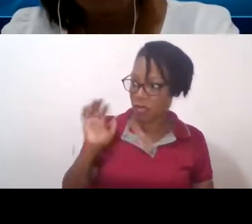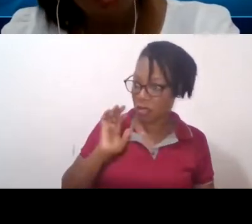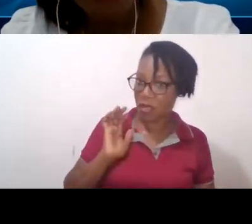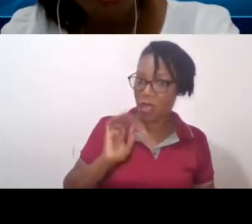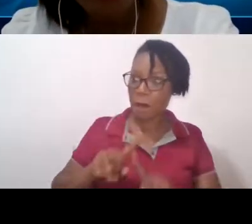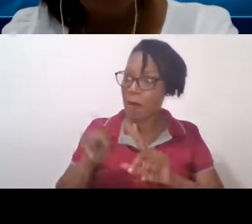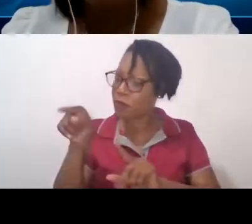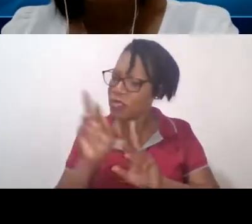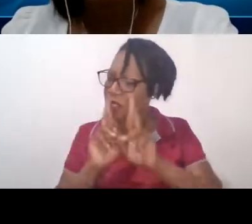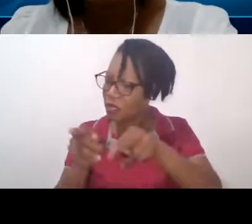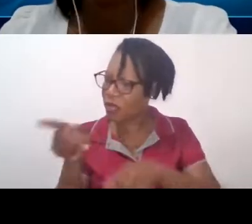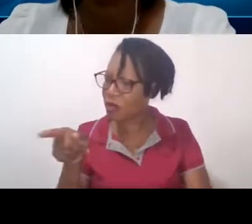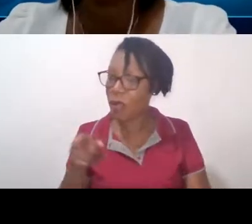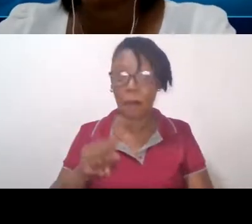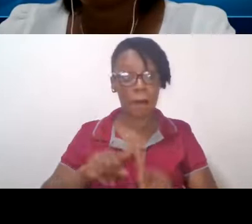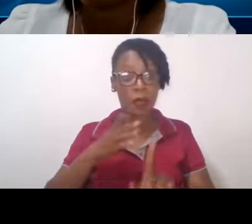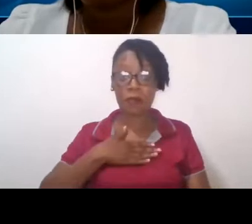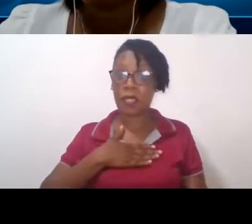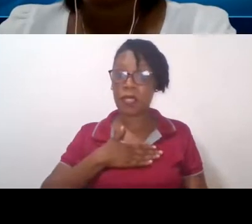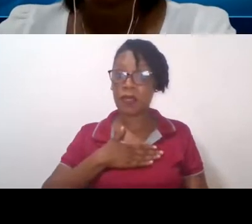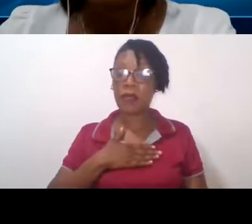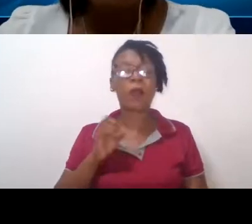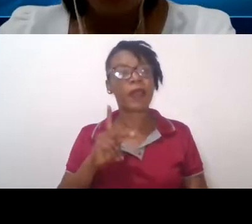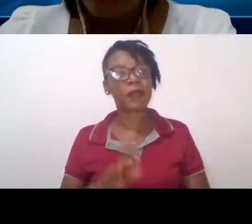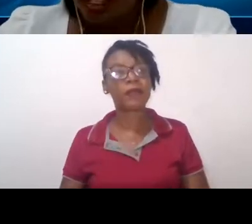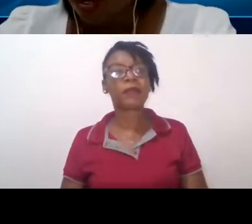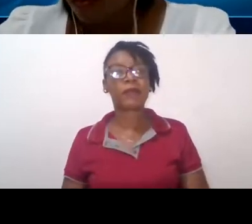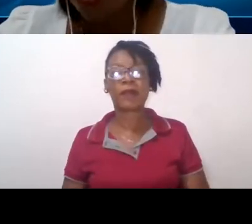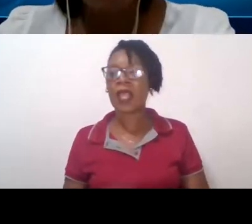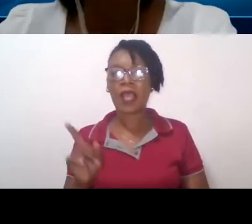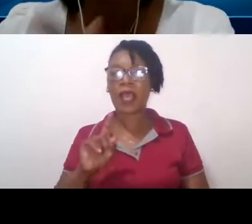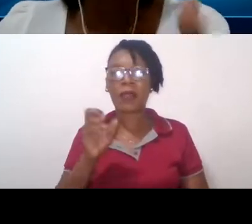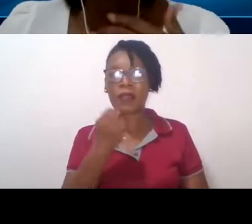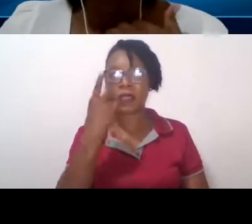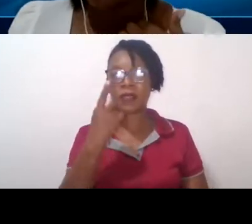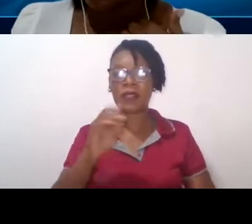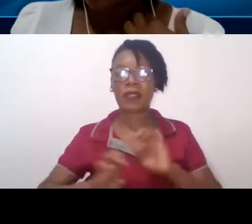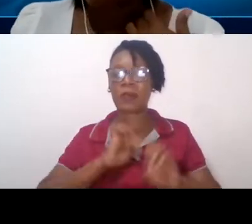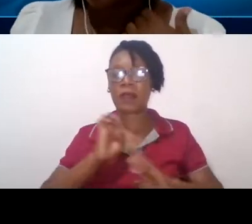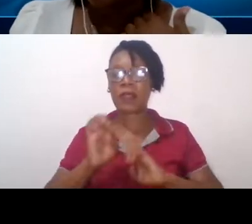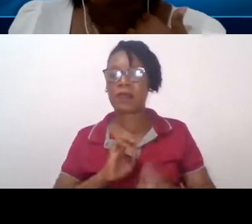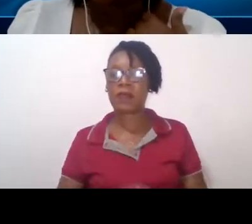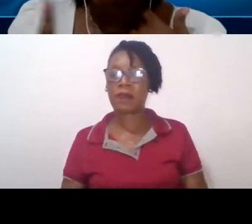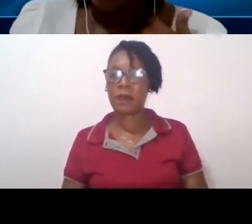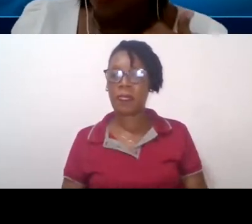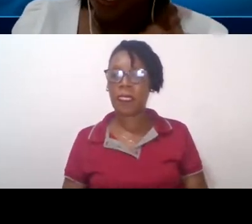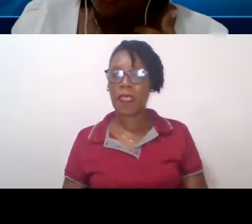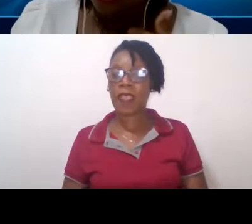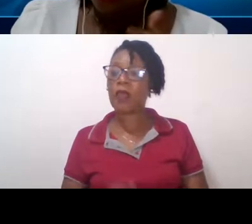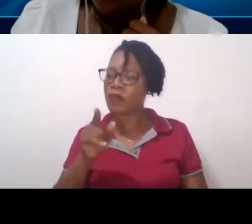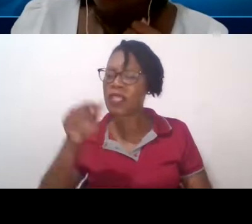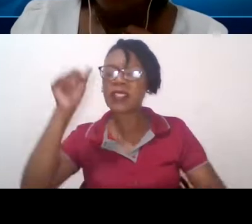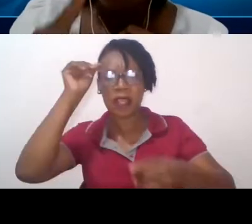pero usted se la regaló. Me dice, pero es mía. Y yo dije, bueno, no estamos comprendiendo la emoción. Entonces, ¿qué es lo que hicimos? Le dije, ¿usted